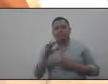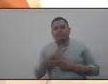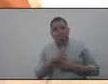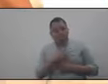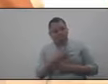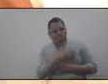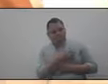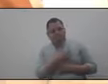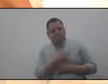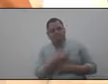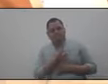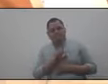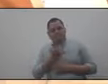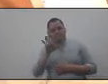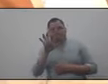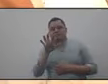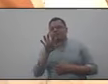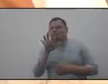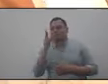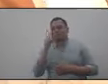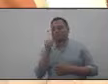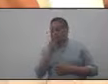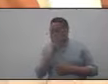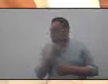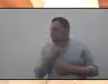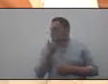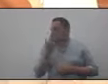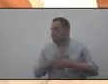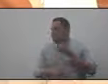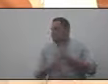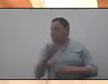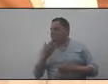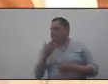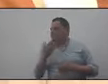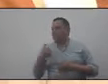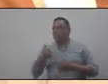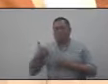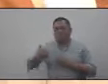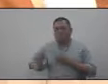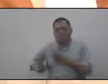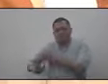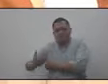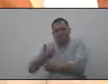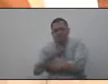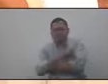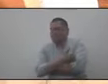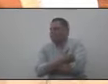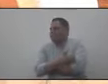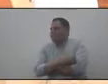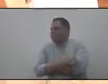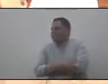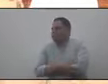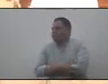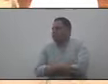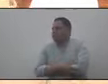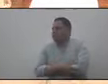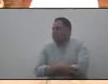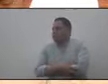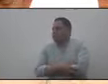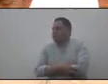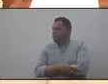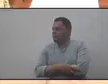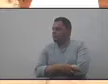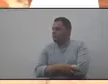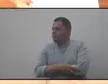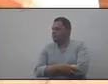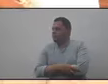dio. Me hicieron cuartectomía, vaciamiento axilar. Espere, ¿usted es afiliada a Capresoca desde hace